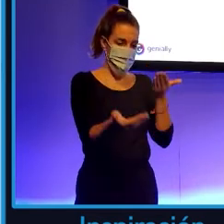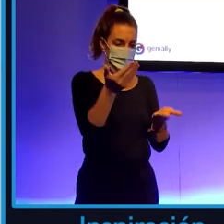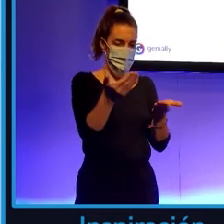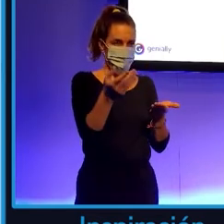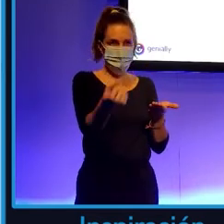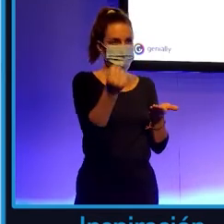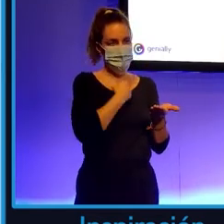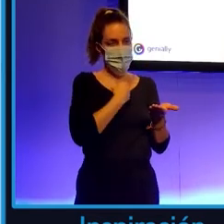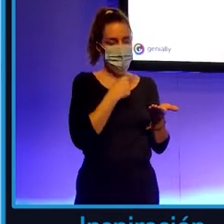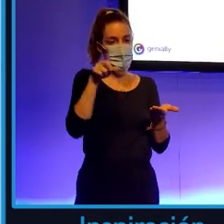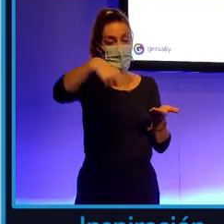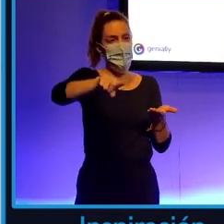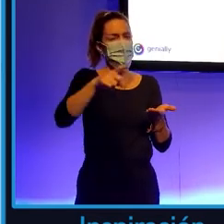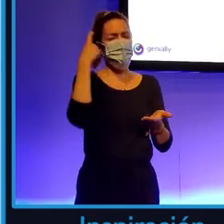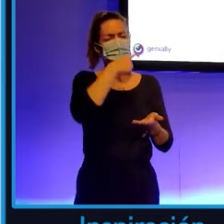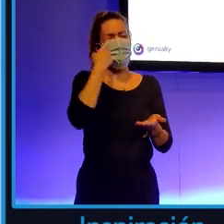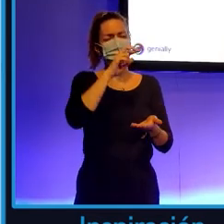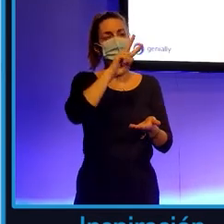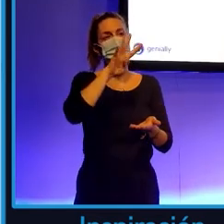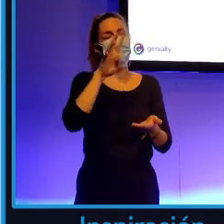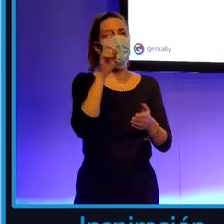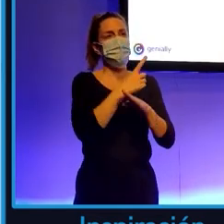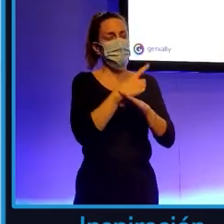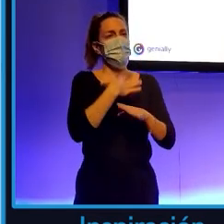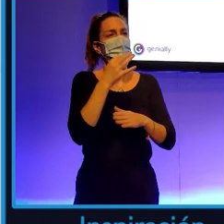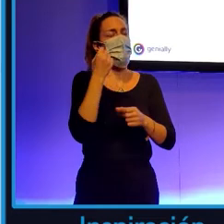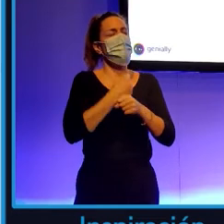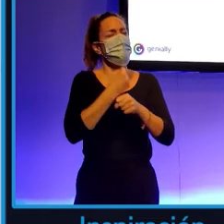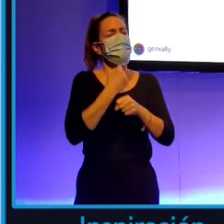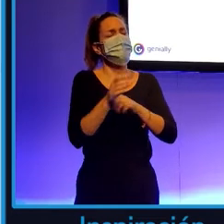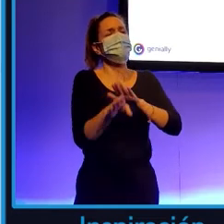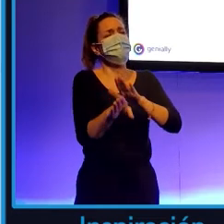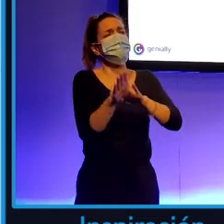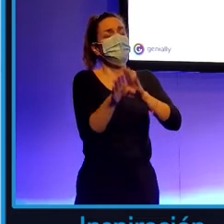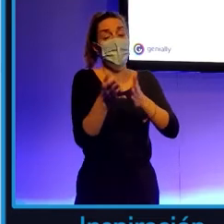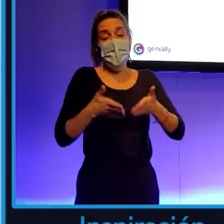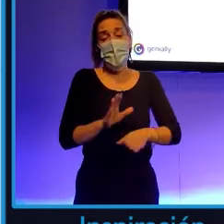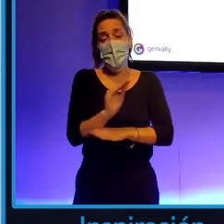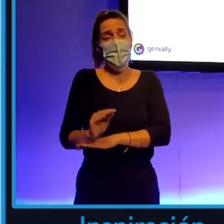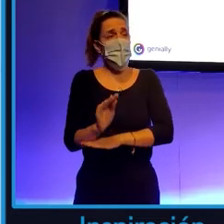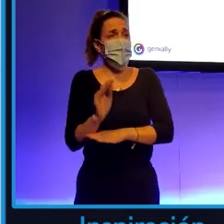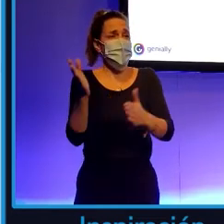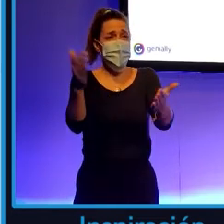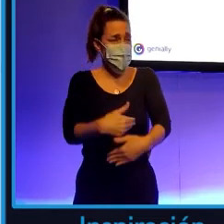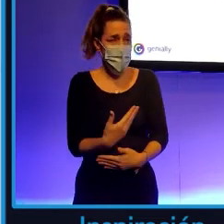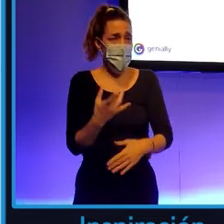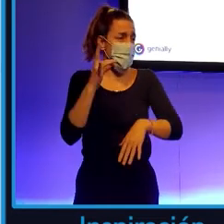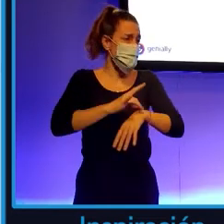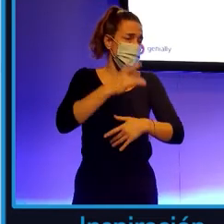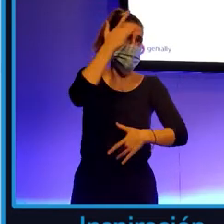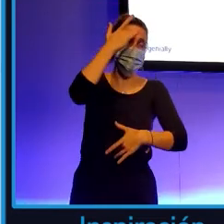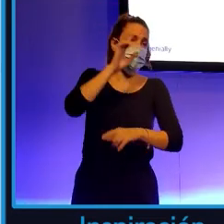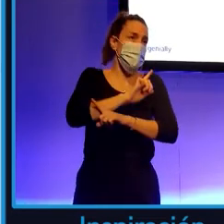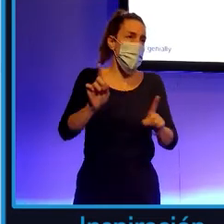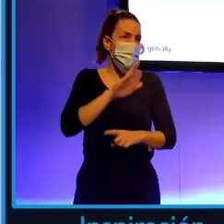24 horas como está comentando los ponentes anteriores no tienen hijos no se enferman no cogen bajas laborales